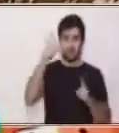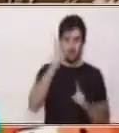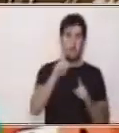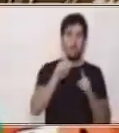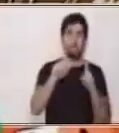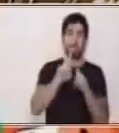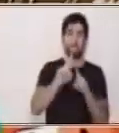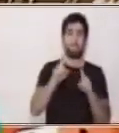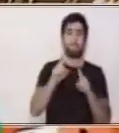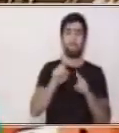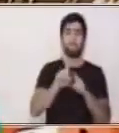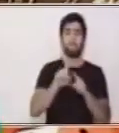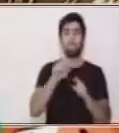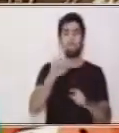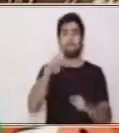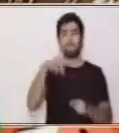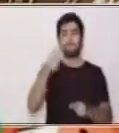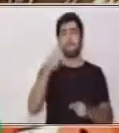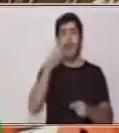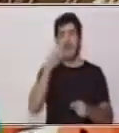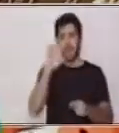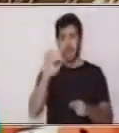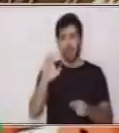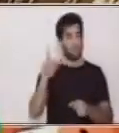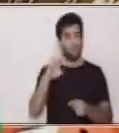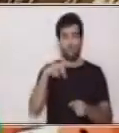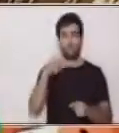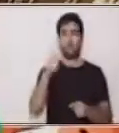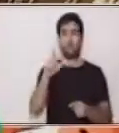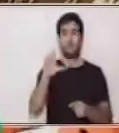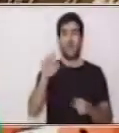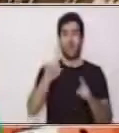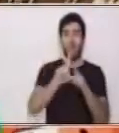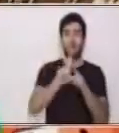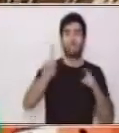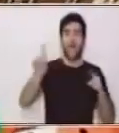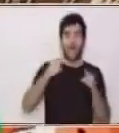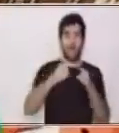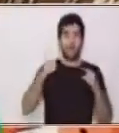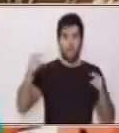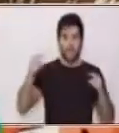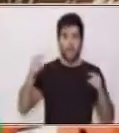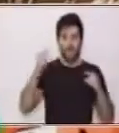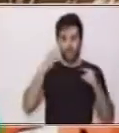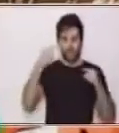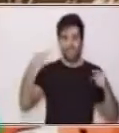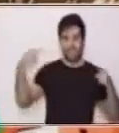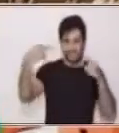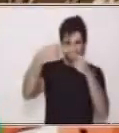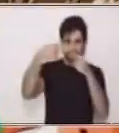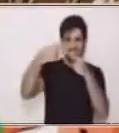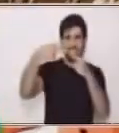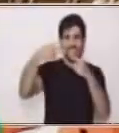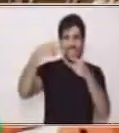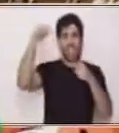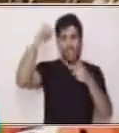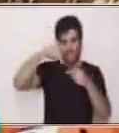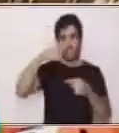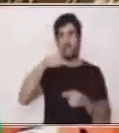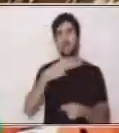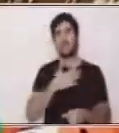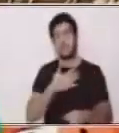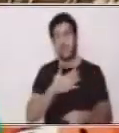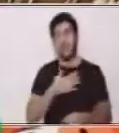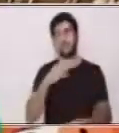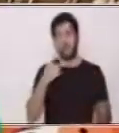final de cada una, en este caso de la cara, ¿sí? La cara de frente, cuando